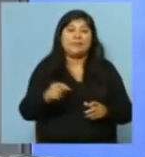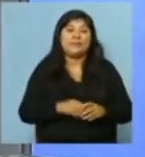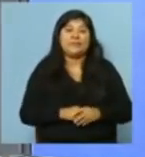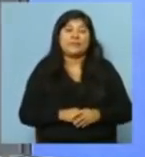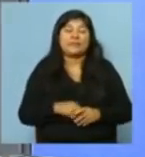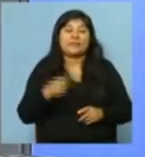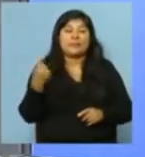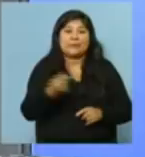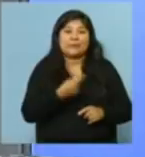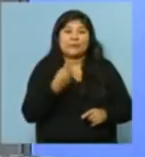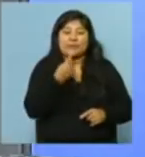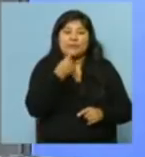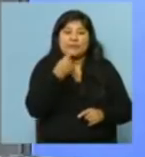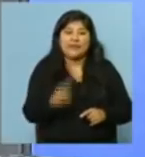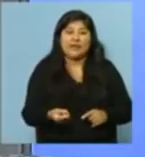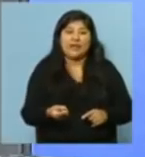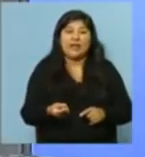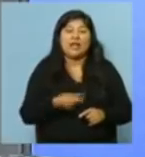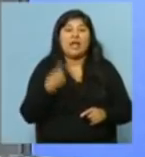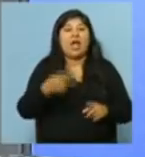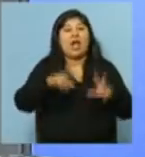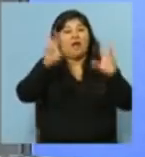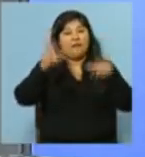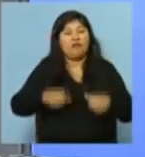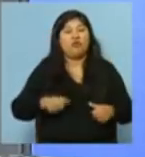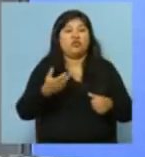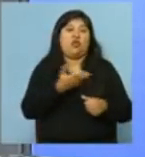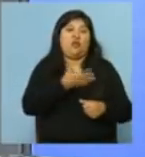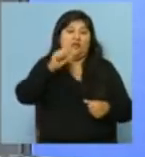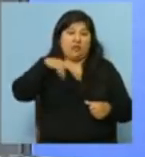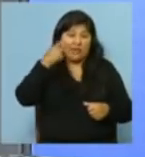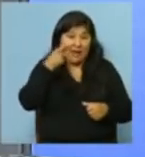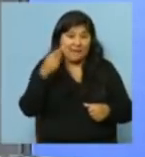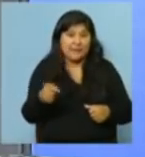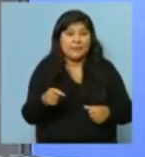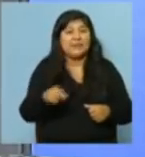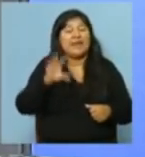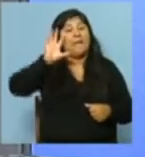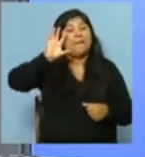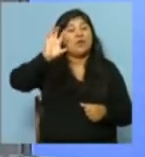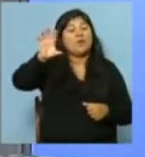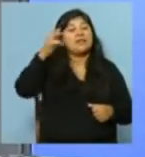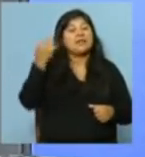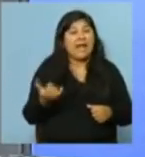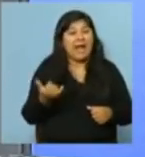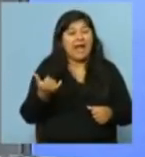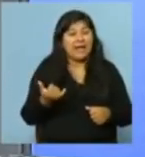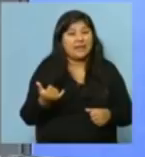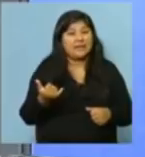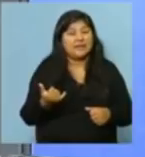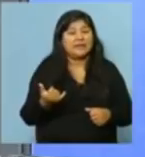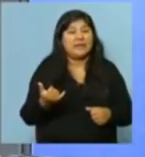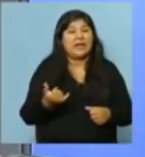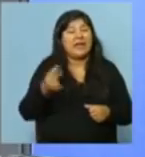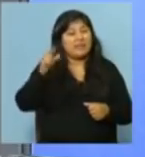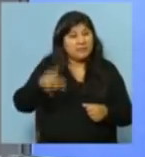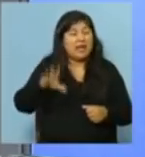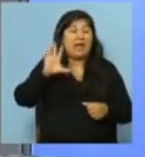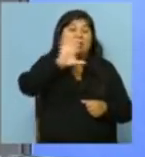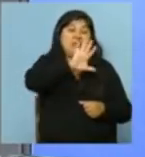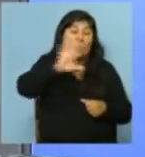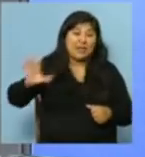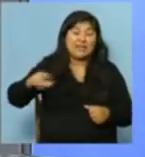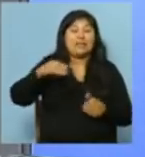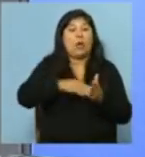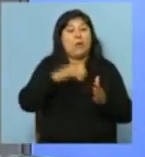la nación que tiene que ver con los fondos del fonavi la provincia tiene un ingreso mensual aproximadamente entre 50 55